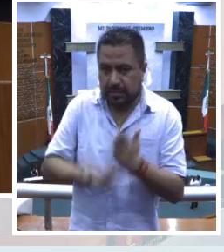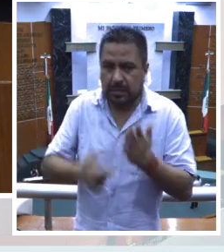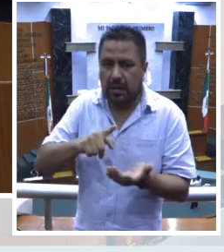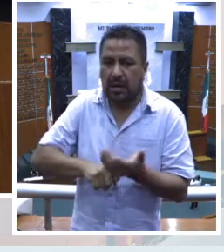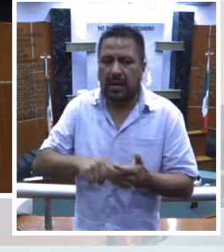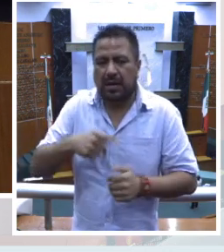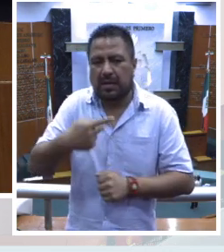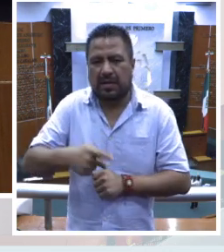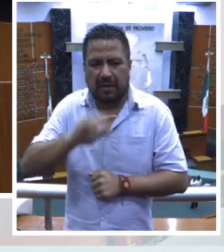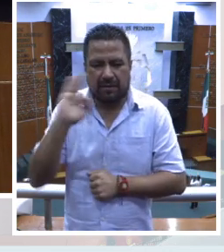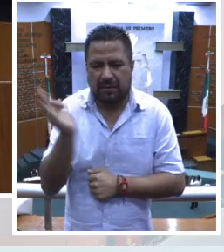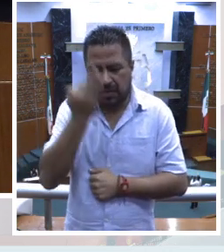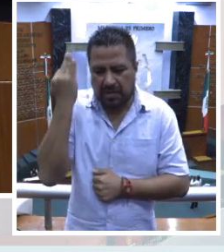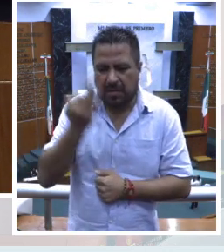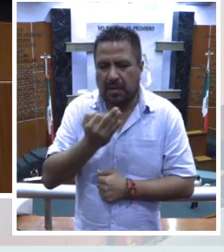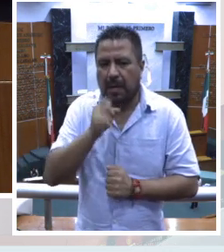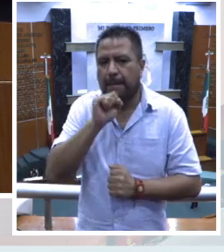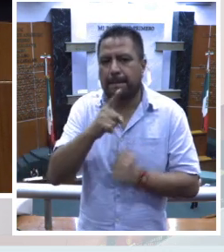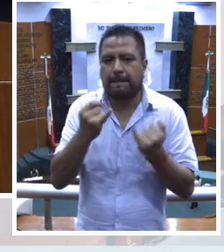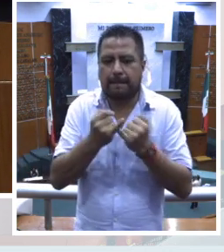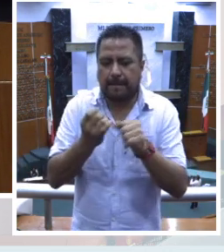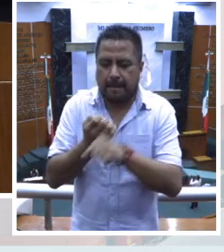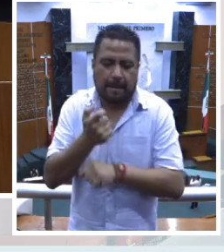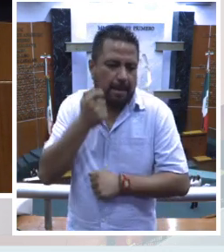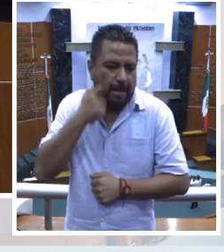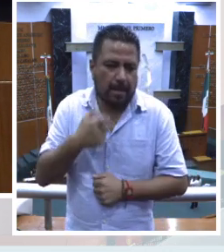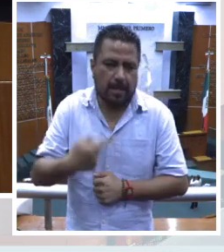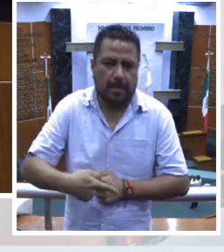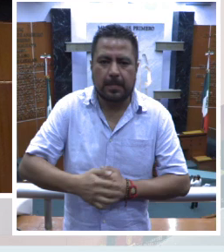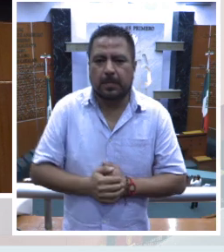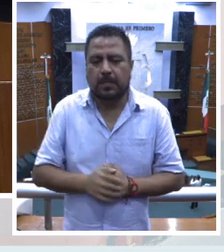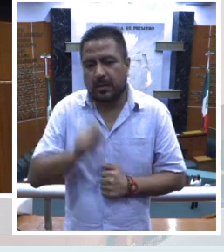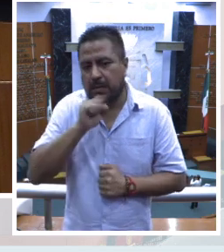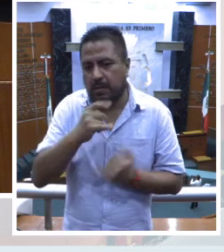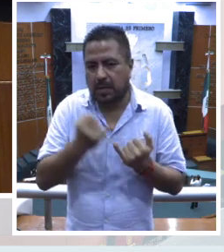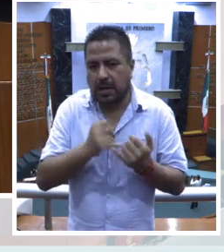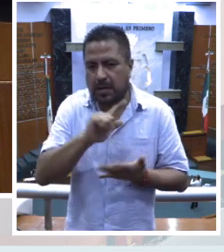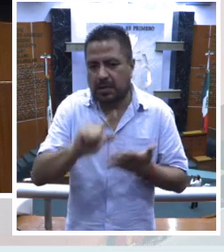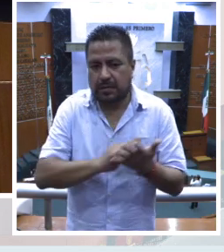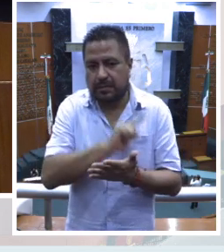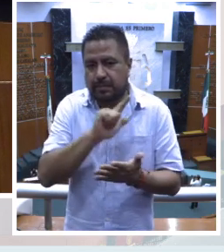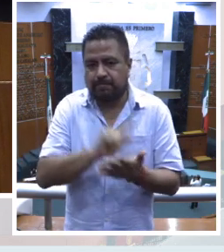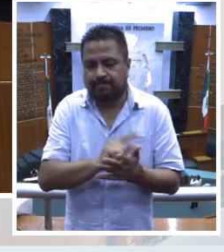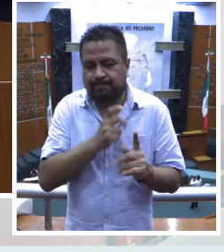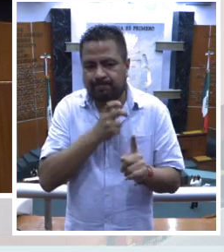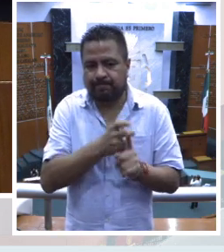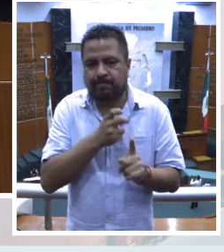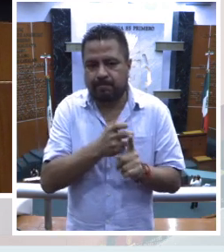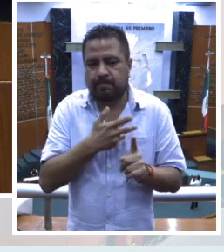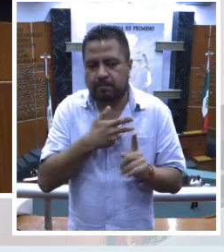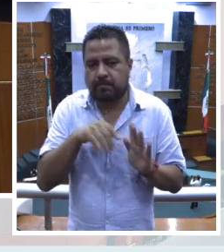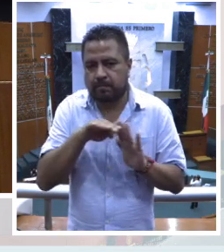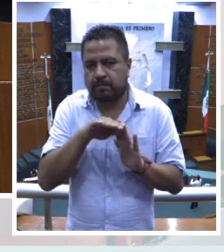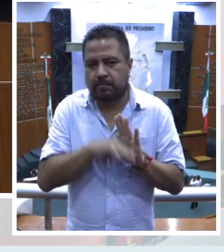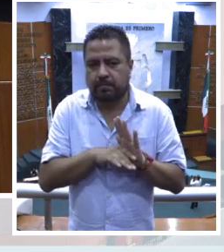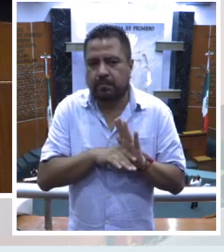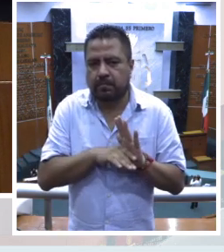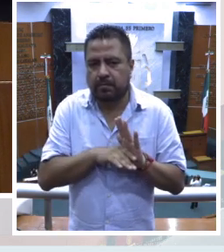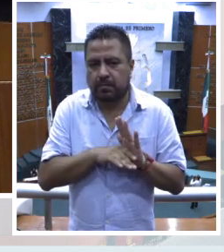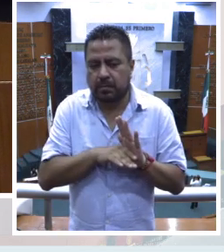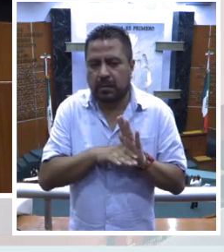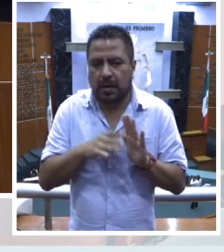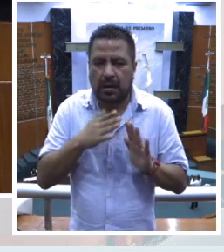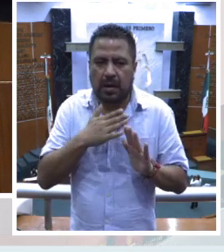Estados Unidos Mexicanos, la del Estado de Guerrero y las leyes que de ellas emanen, en el ejercicio